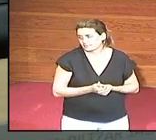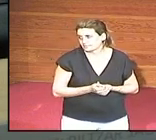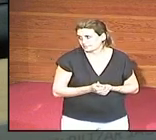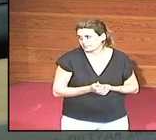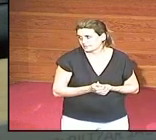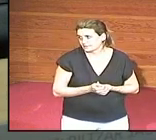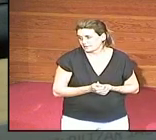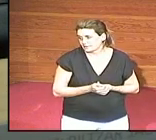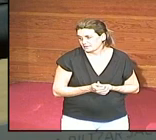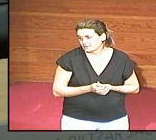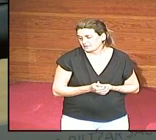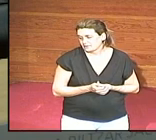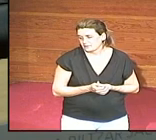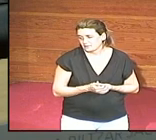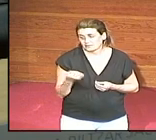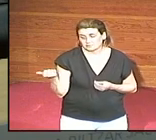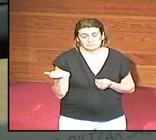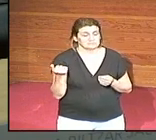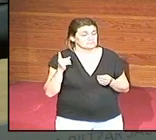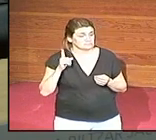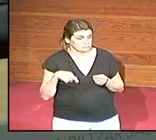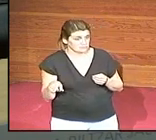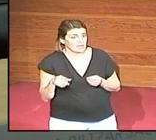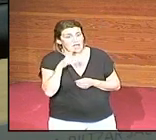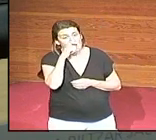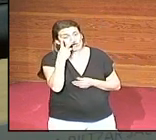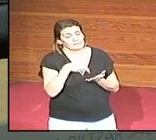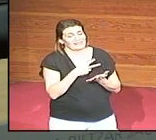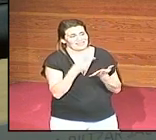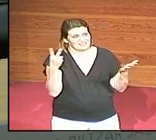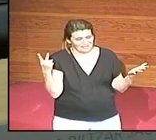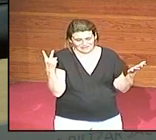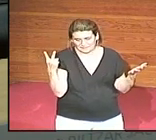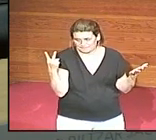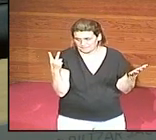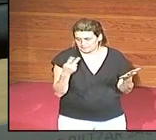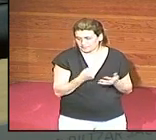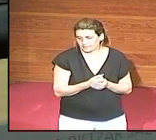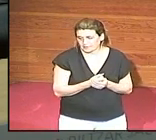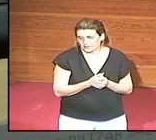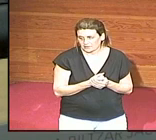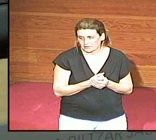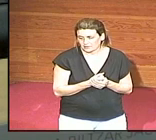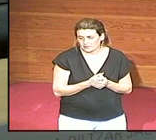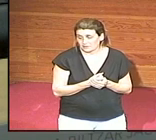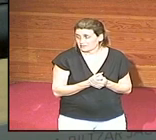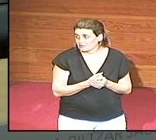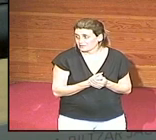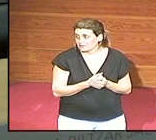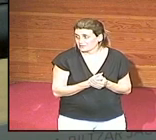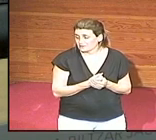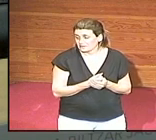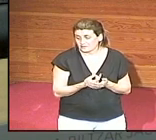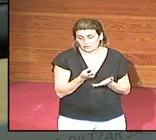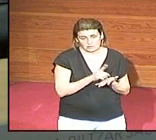Y nada, esto es ese lado de la batalla. Y esto ya es 2017. De nuevo en el